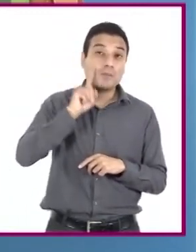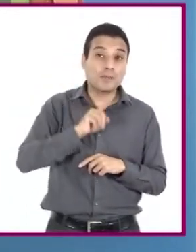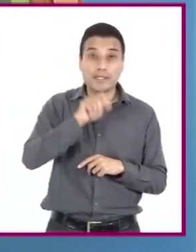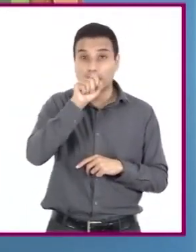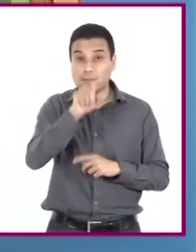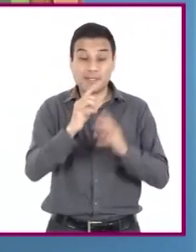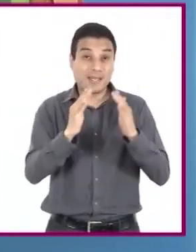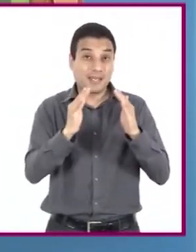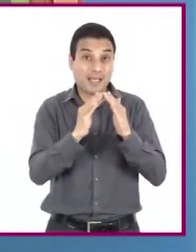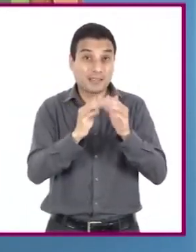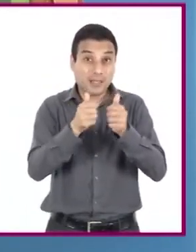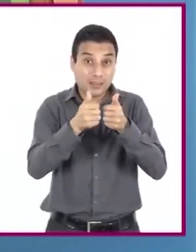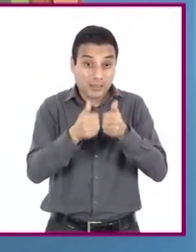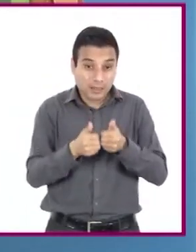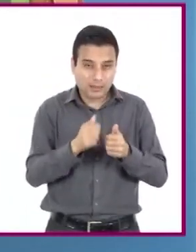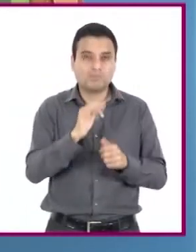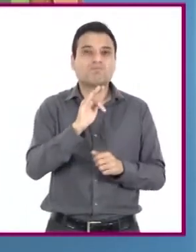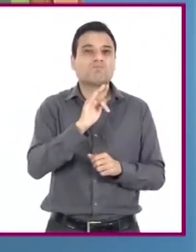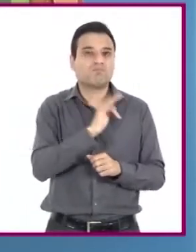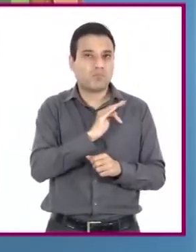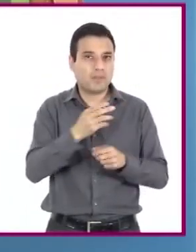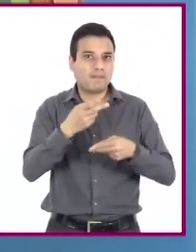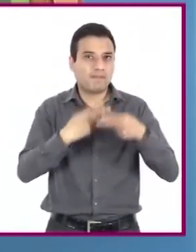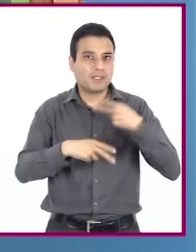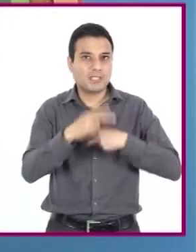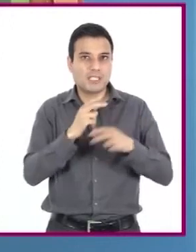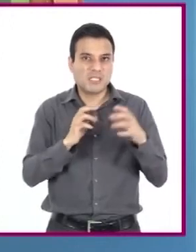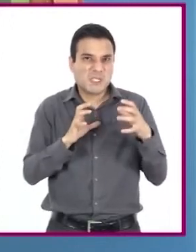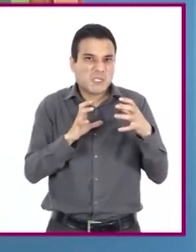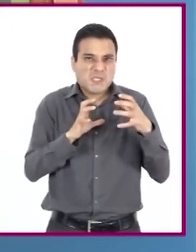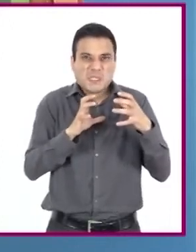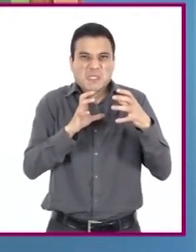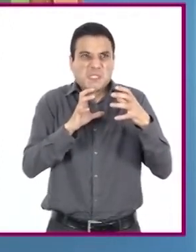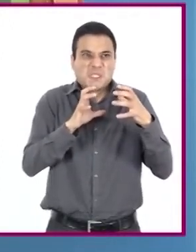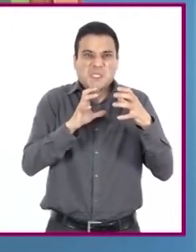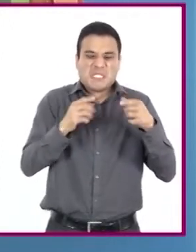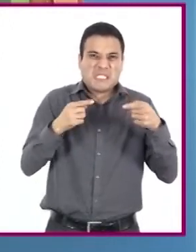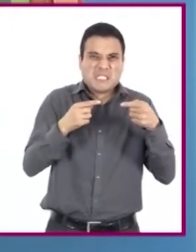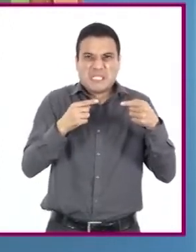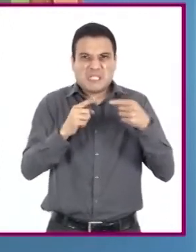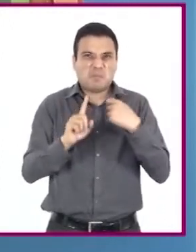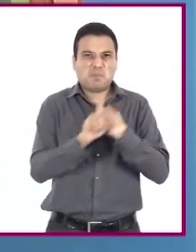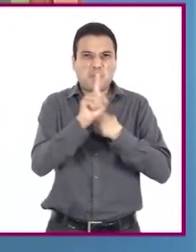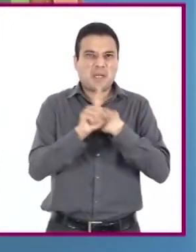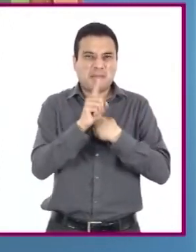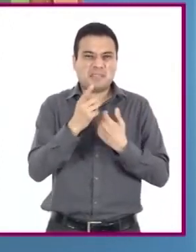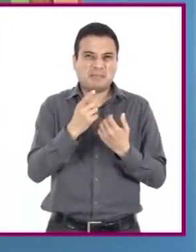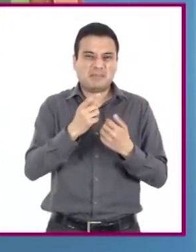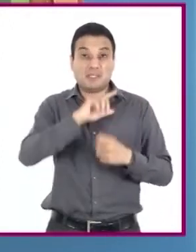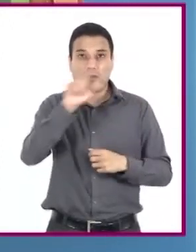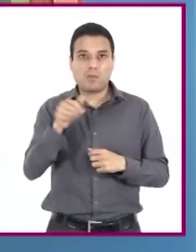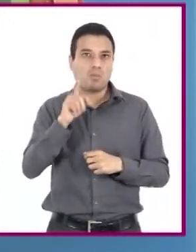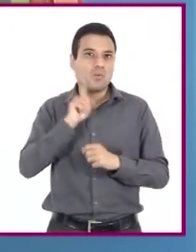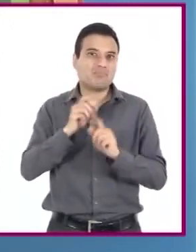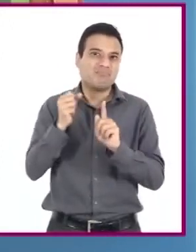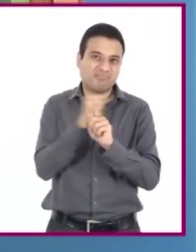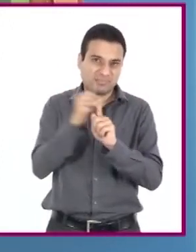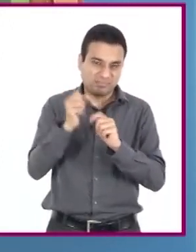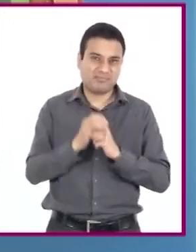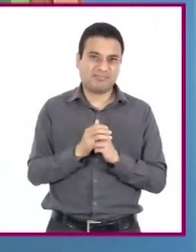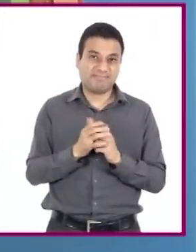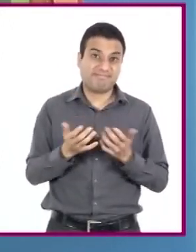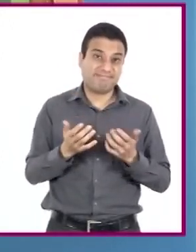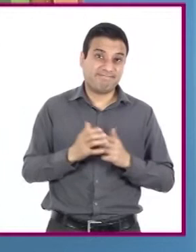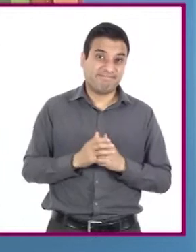pueden provocar tensiones durante el confinamiento que derivan en violencia de género y